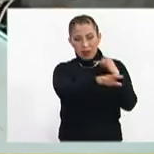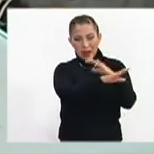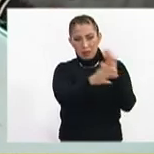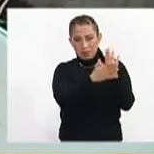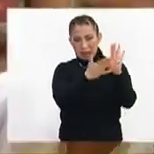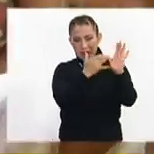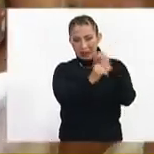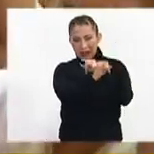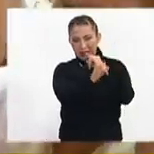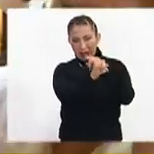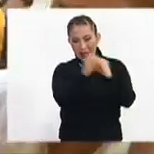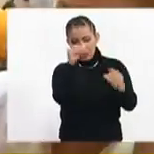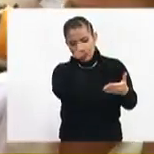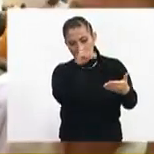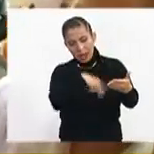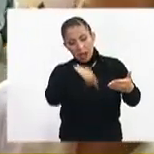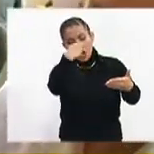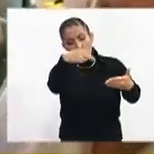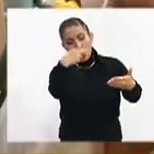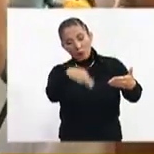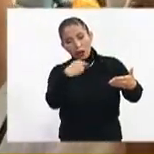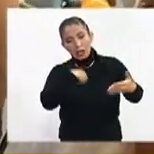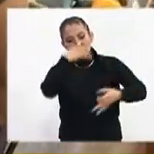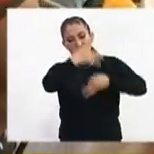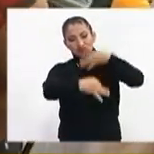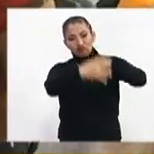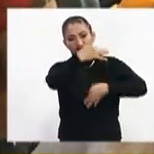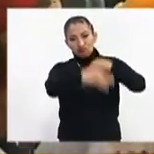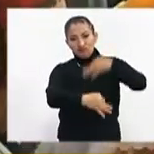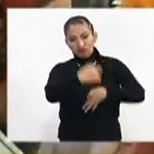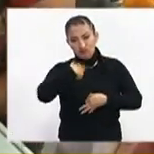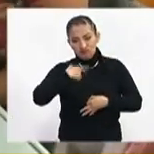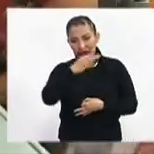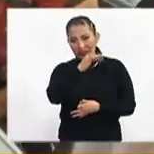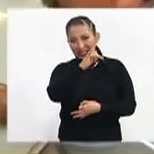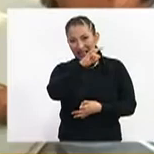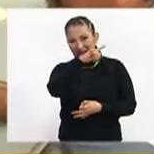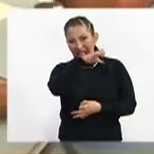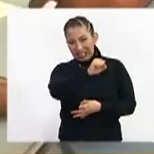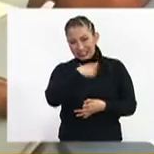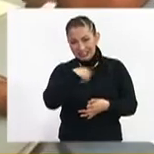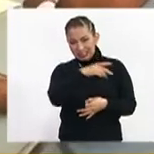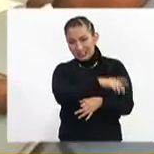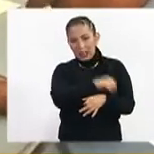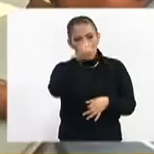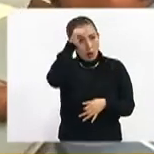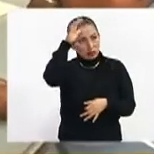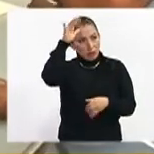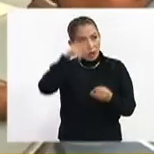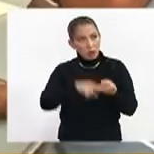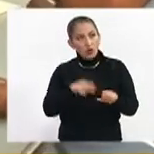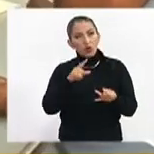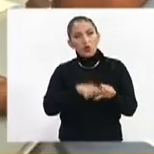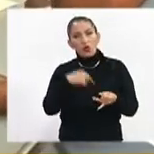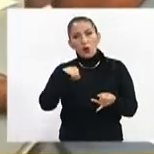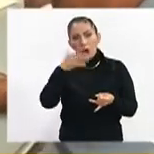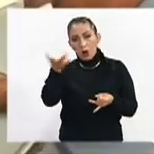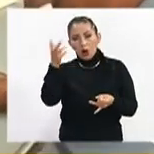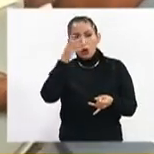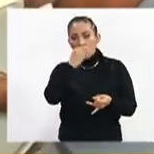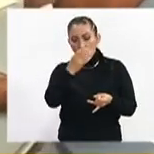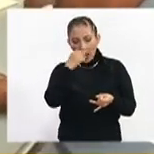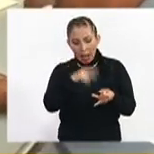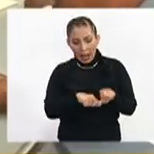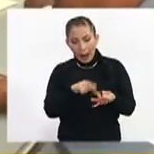páginas aparecen pues los nombres de los fiscales de estas delegaciones de la Procuraduría, de la delegación Cuauhtémoc, de la delegación